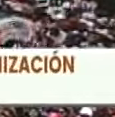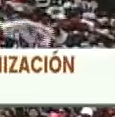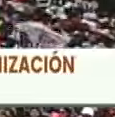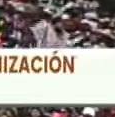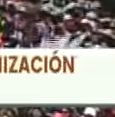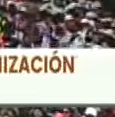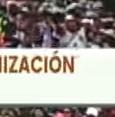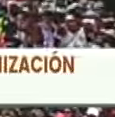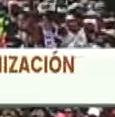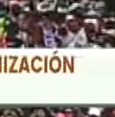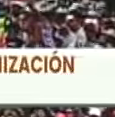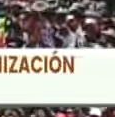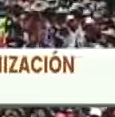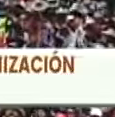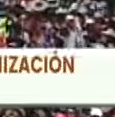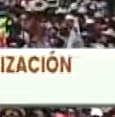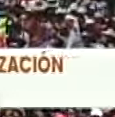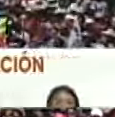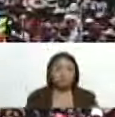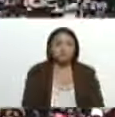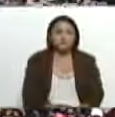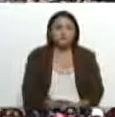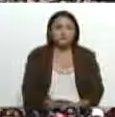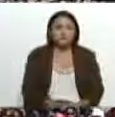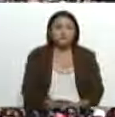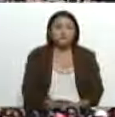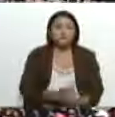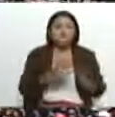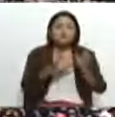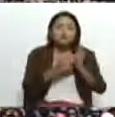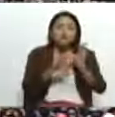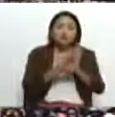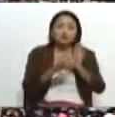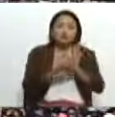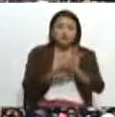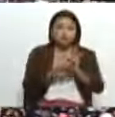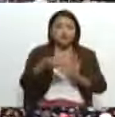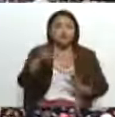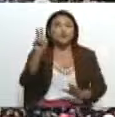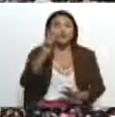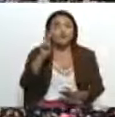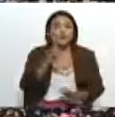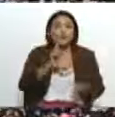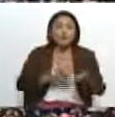expresamente en la Constitución de la República Bolivariana de Venezuela de